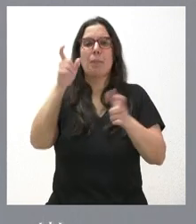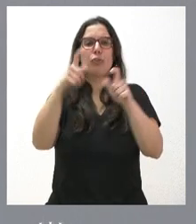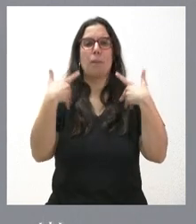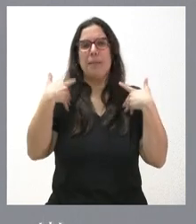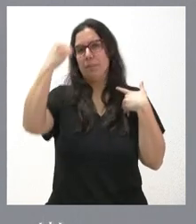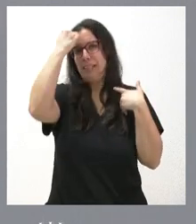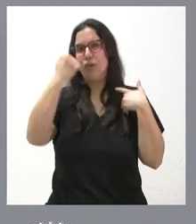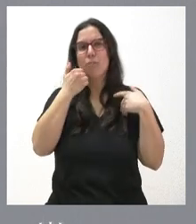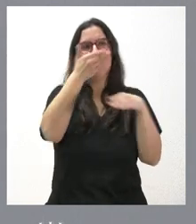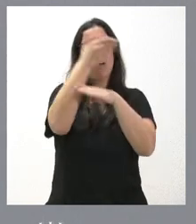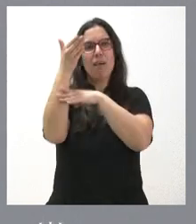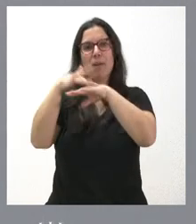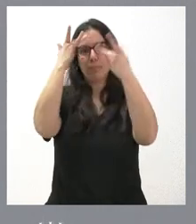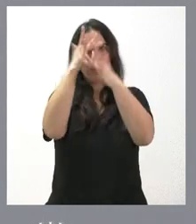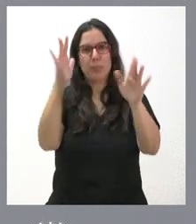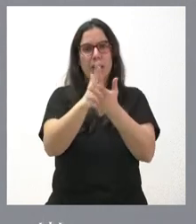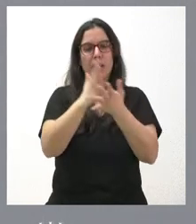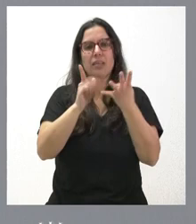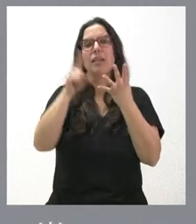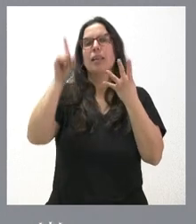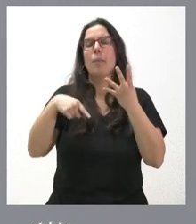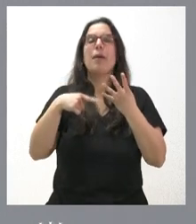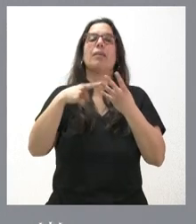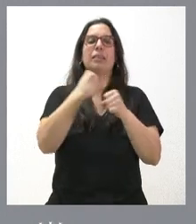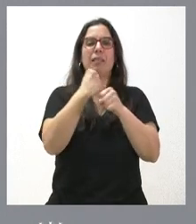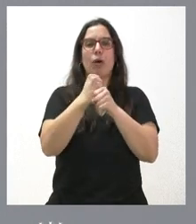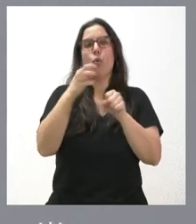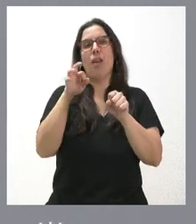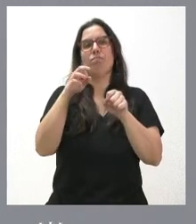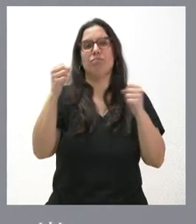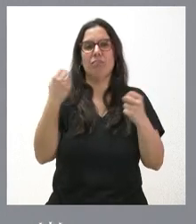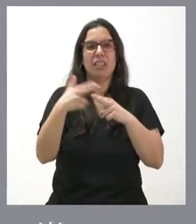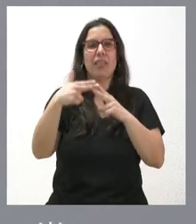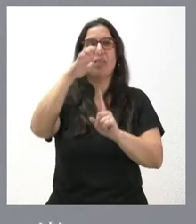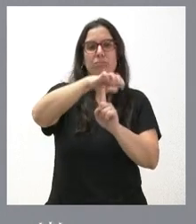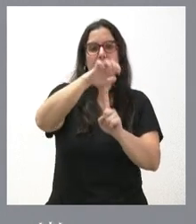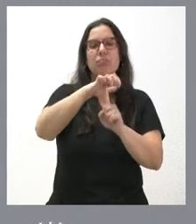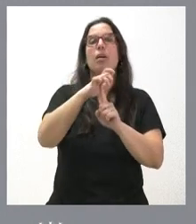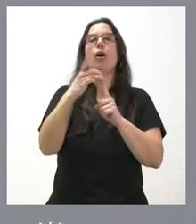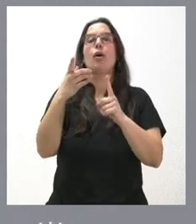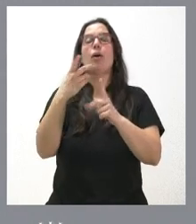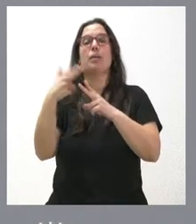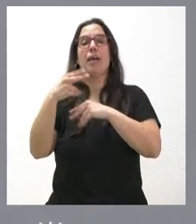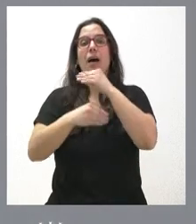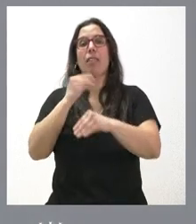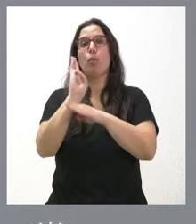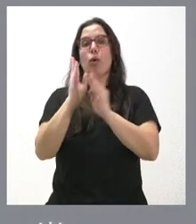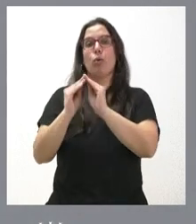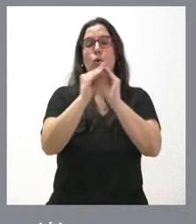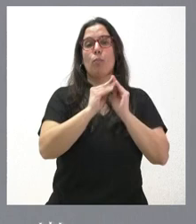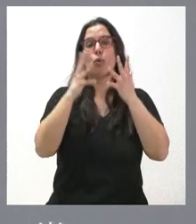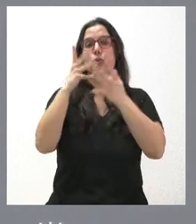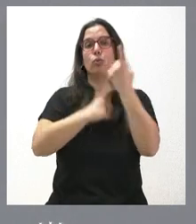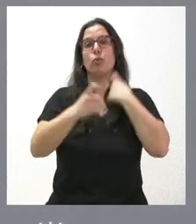actividad micológica y estadísticas relativas al procurador del común al consejo consultivo de Castilla de León y al defensor